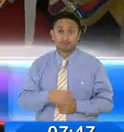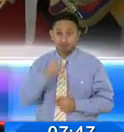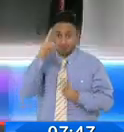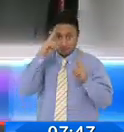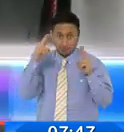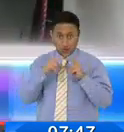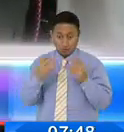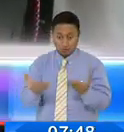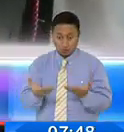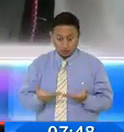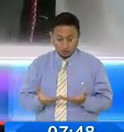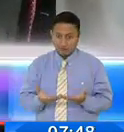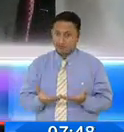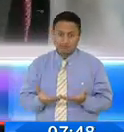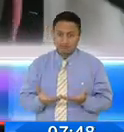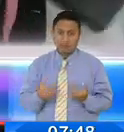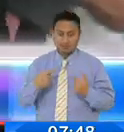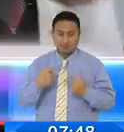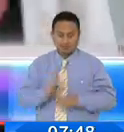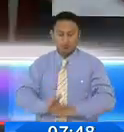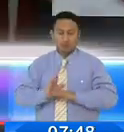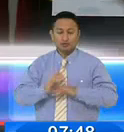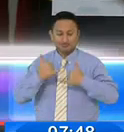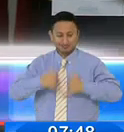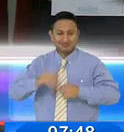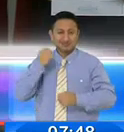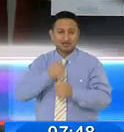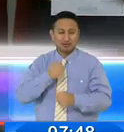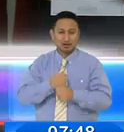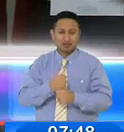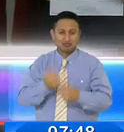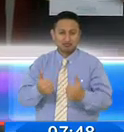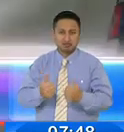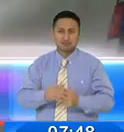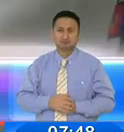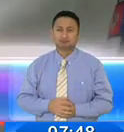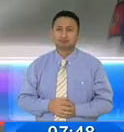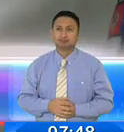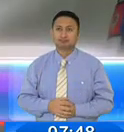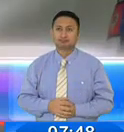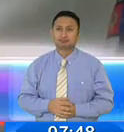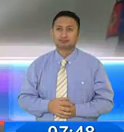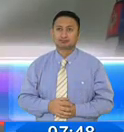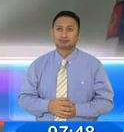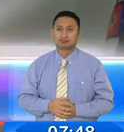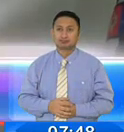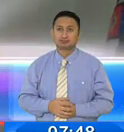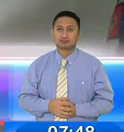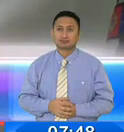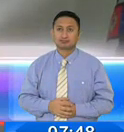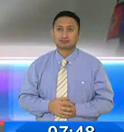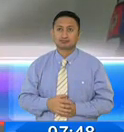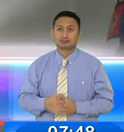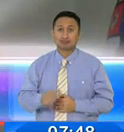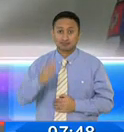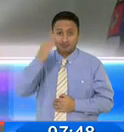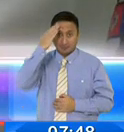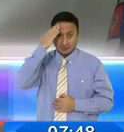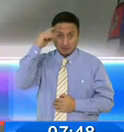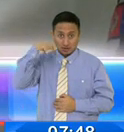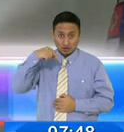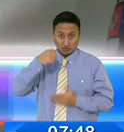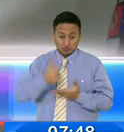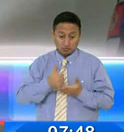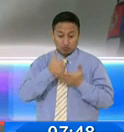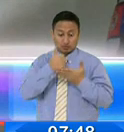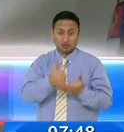toman como un compromiso con la institución para continuar velando por la ciudadanía. Sepan que nosotros estamos ahí para ayudarle,